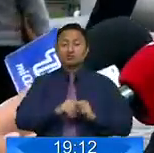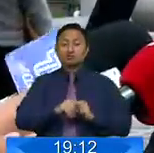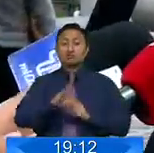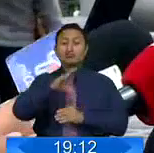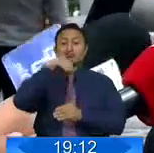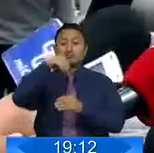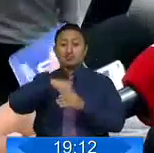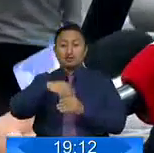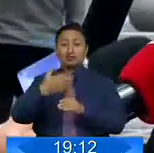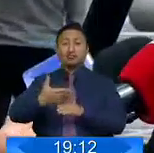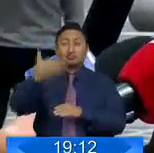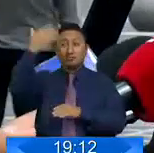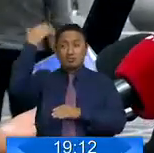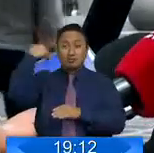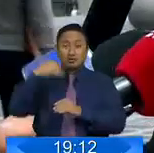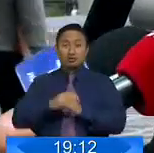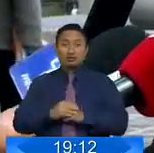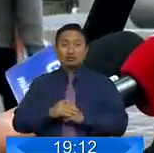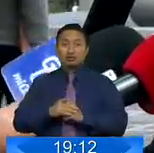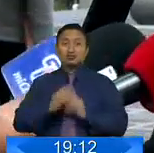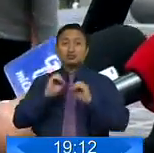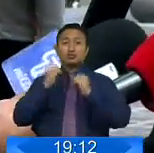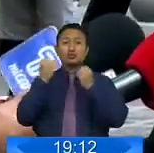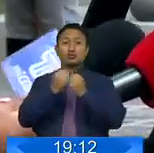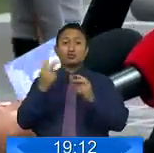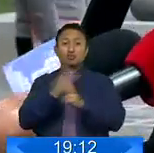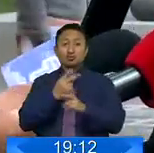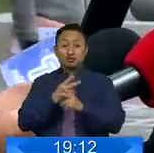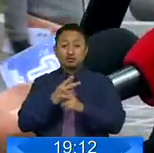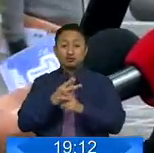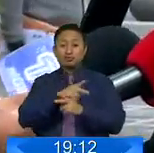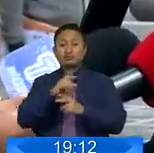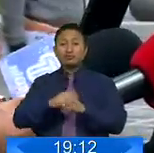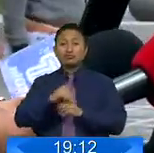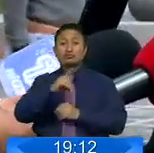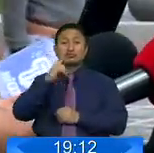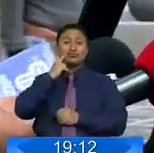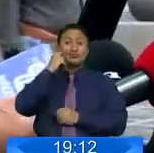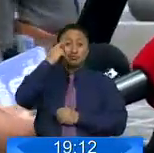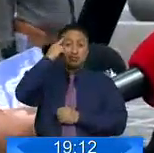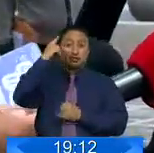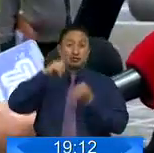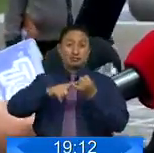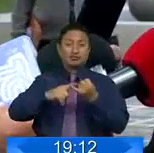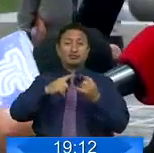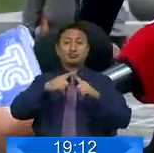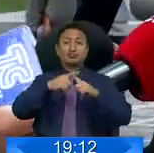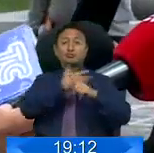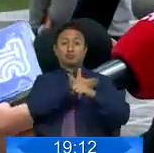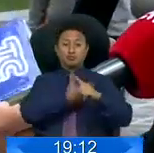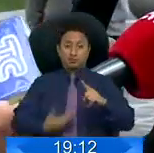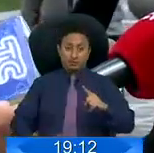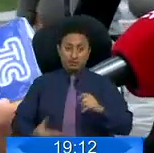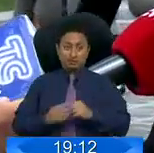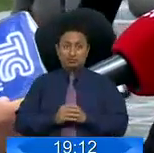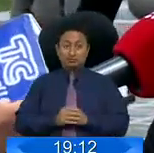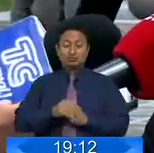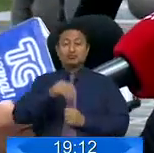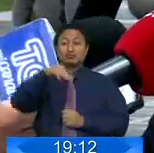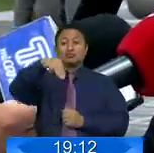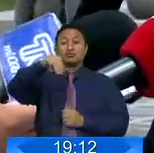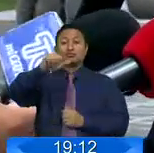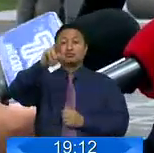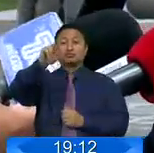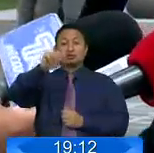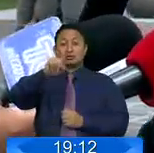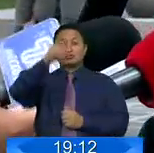existió la delincuencia organizada encabezada por Rafael Correa, el expresidente de la República, Alexis Mera y Jorge